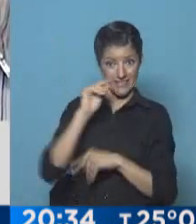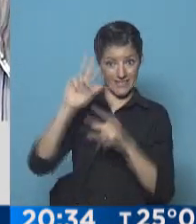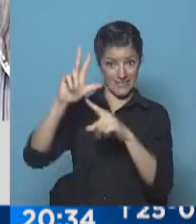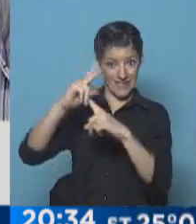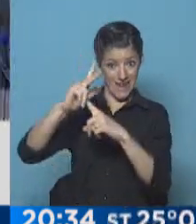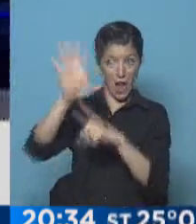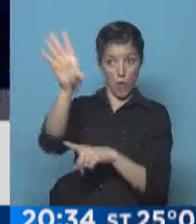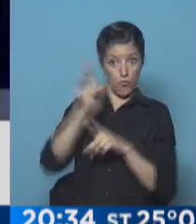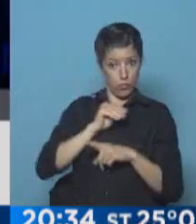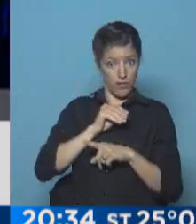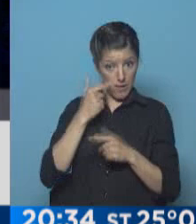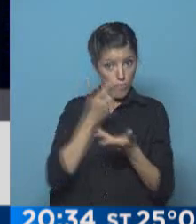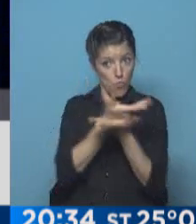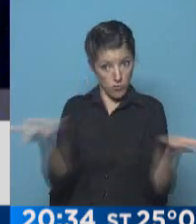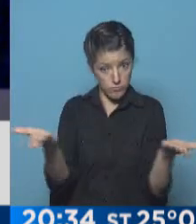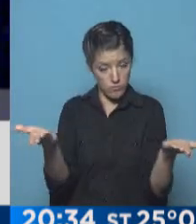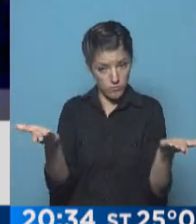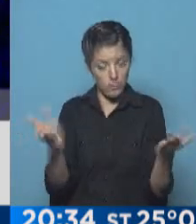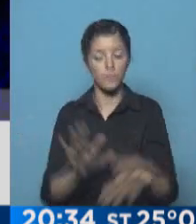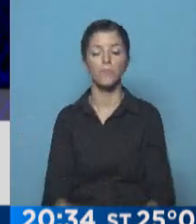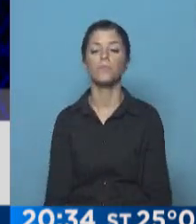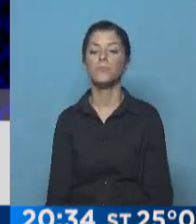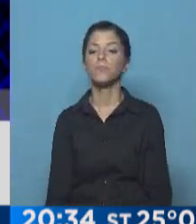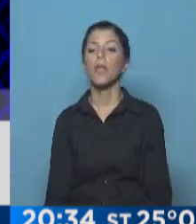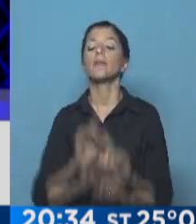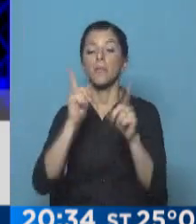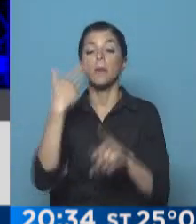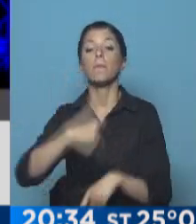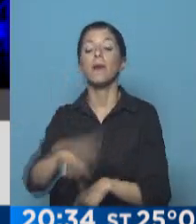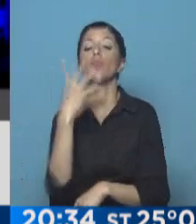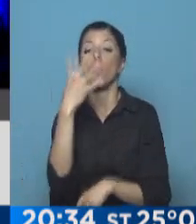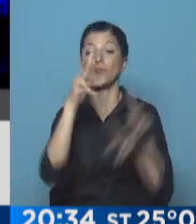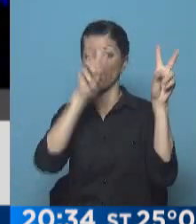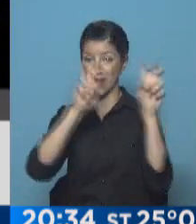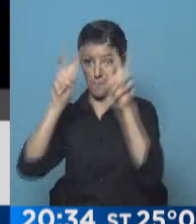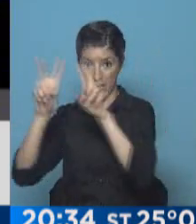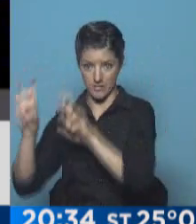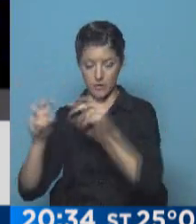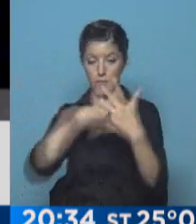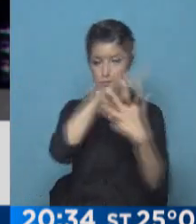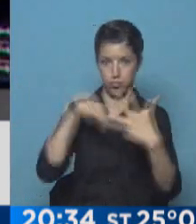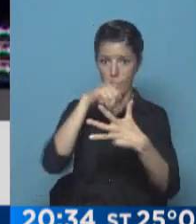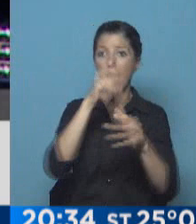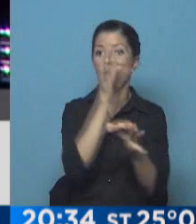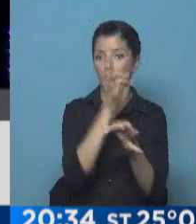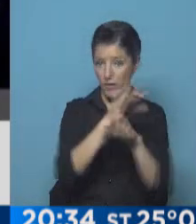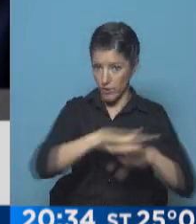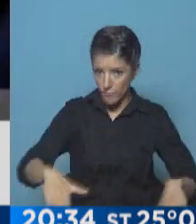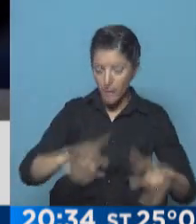Argentina Debate y transmitir el debate. Lo que también se van a mantener son los cuatro ejes temáticos, que son educación e